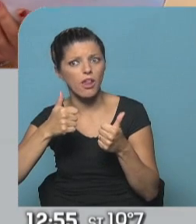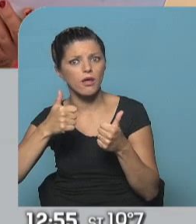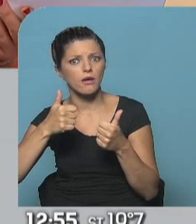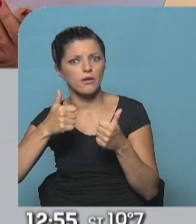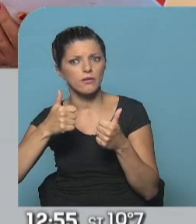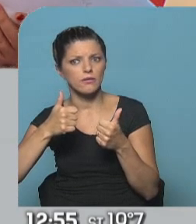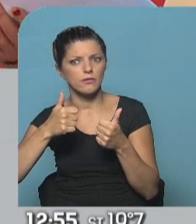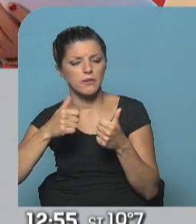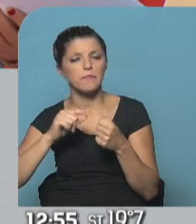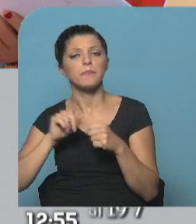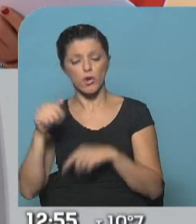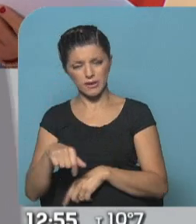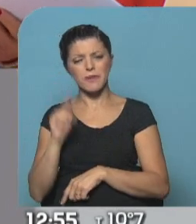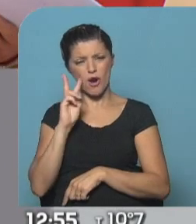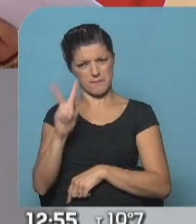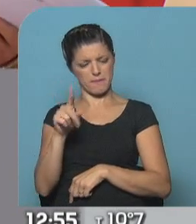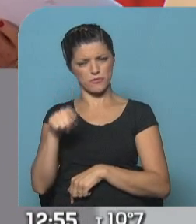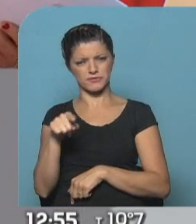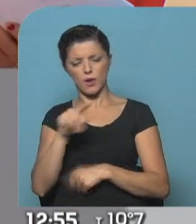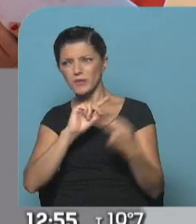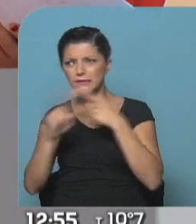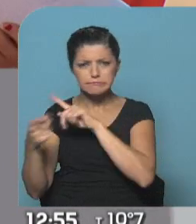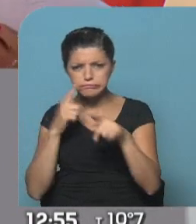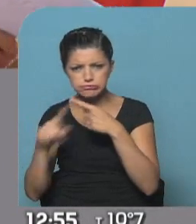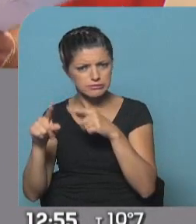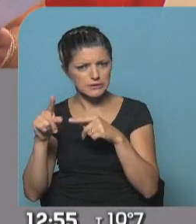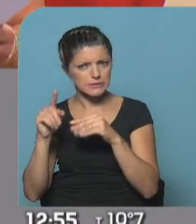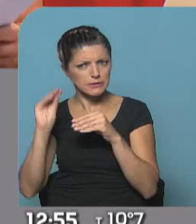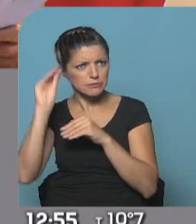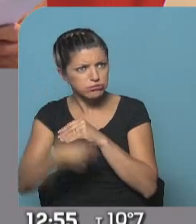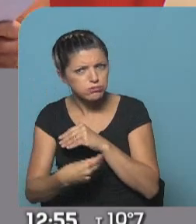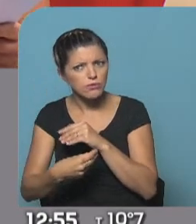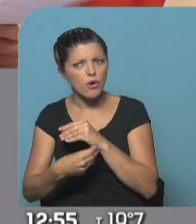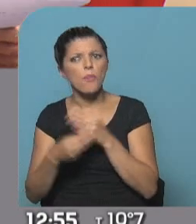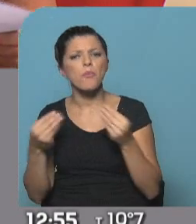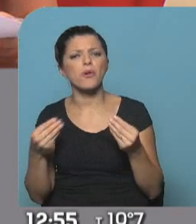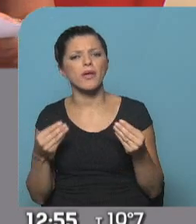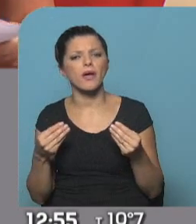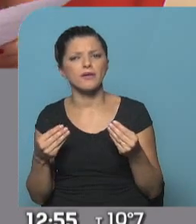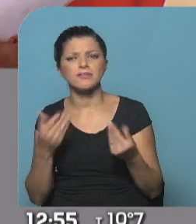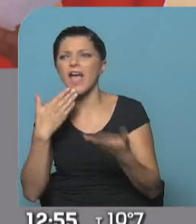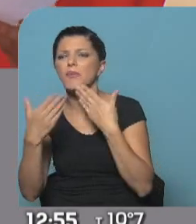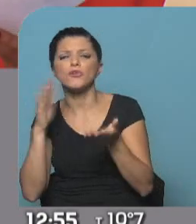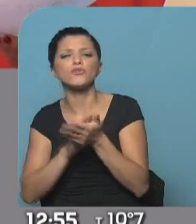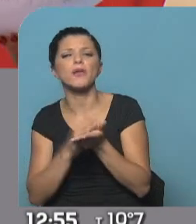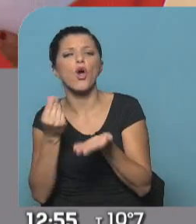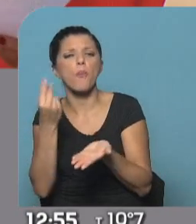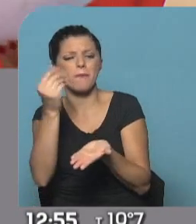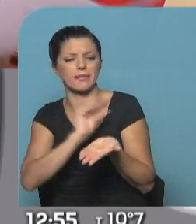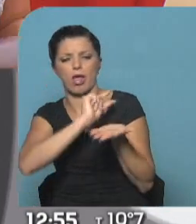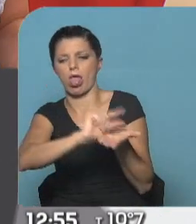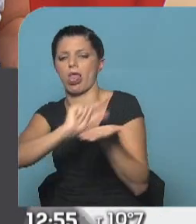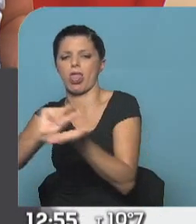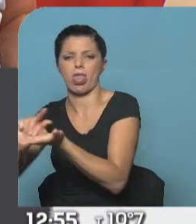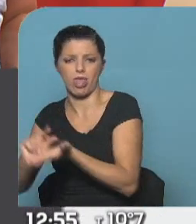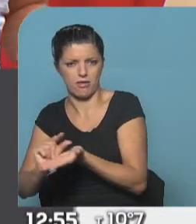discusiones y quiebre de estas negociaciones para formar gobierno son cómo invertir y cómo gastar semejante